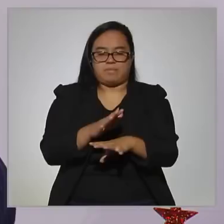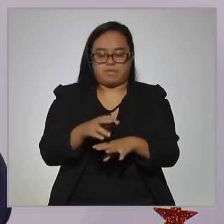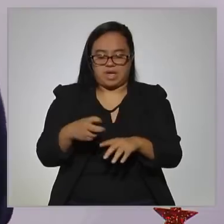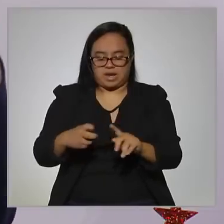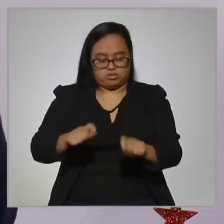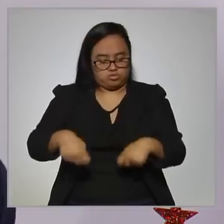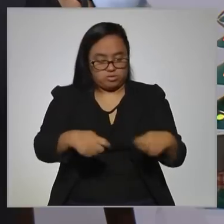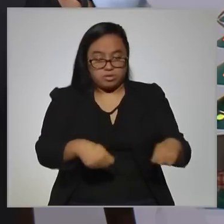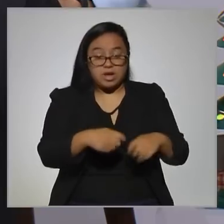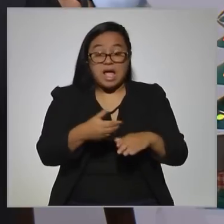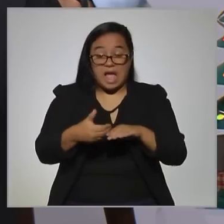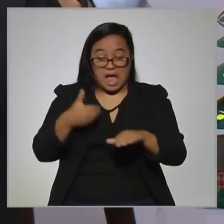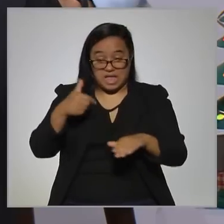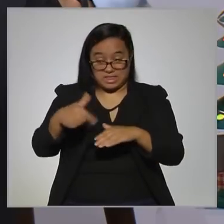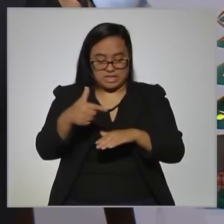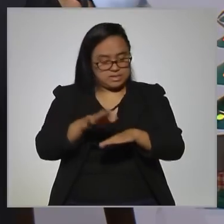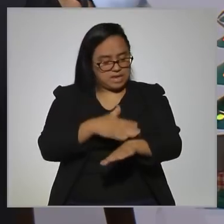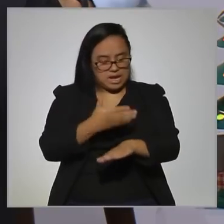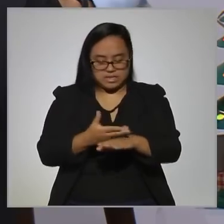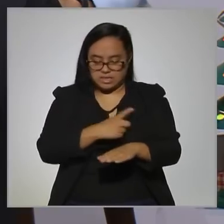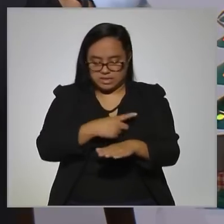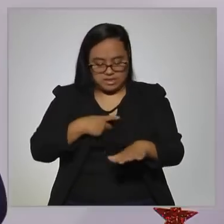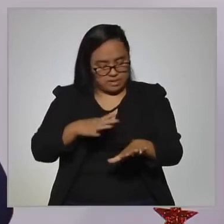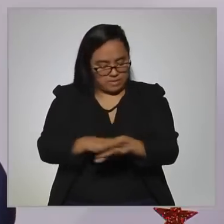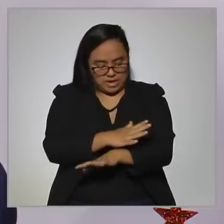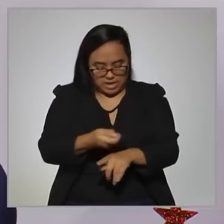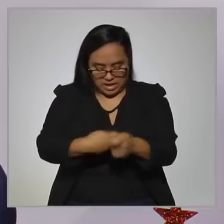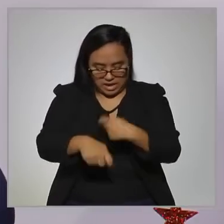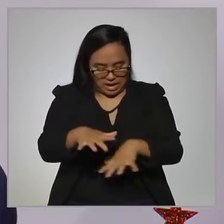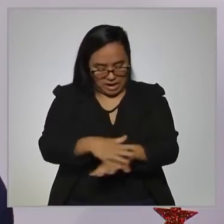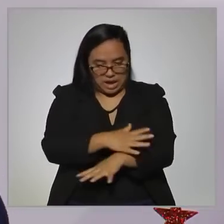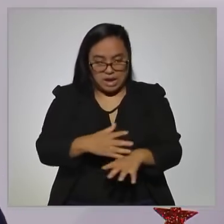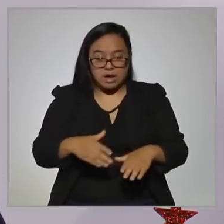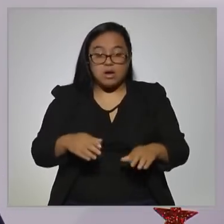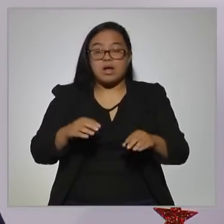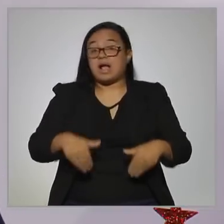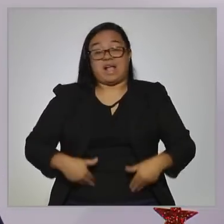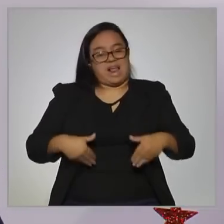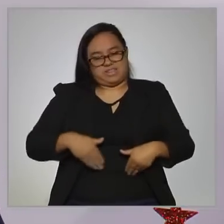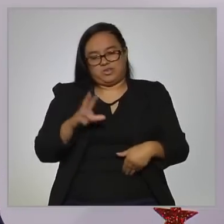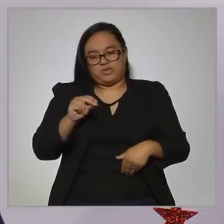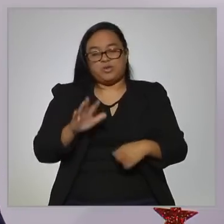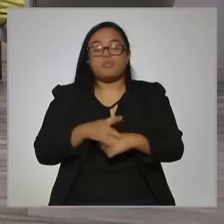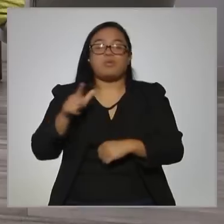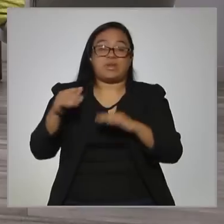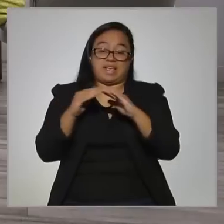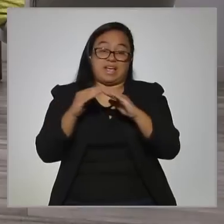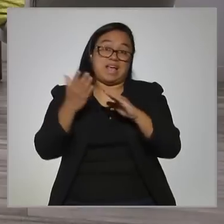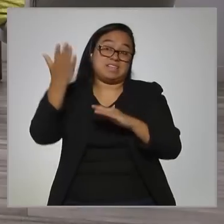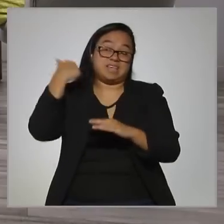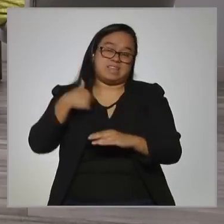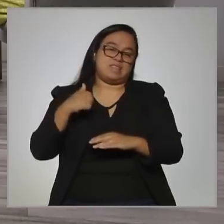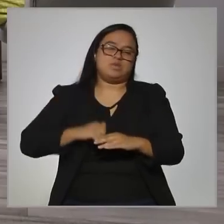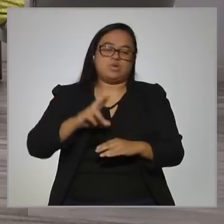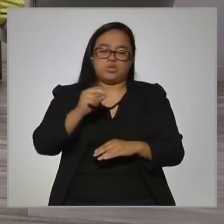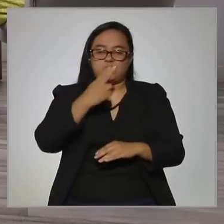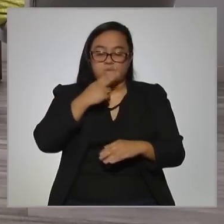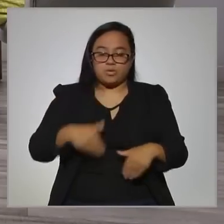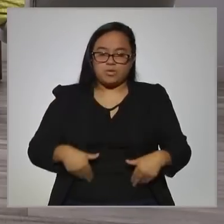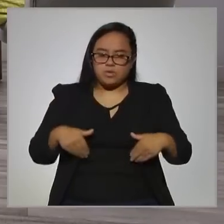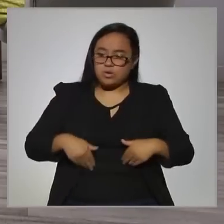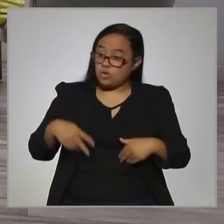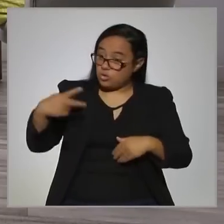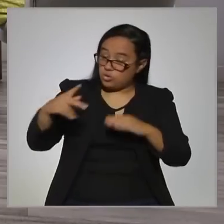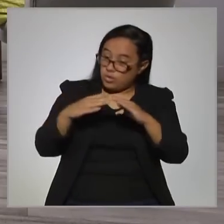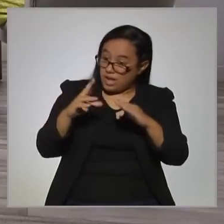sí. antes de las 12 había que cambiarse el calcetín, el calzón no, porque antes en mi casa no se usaba. Pero ¿No usaban calzones?